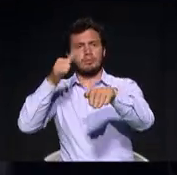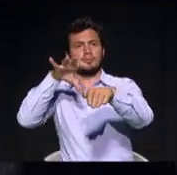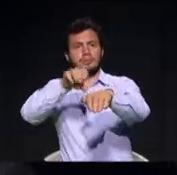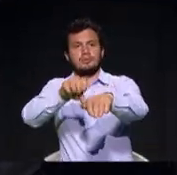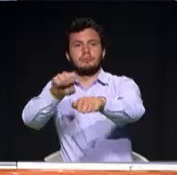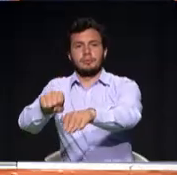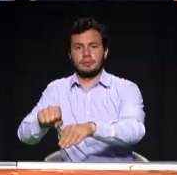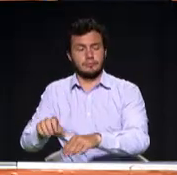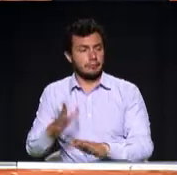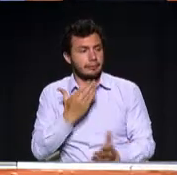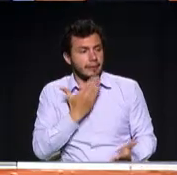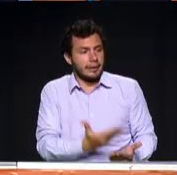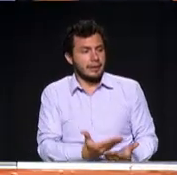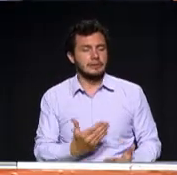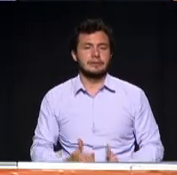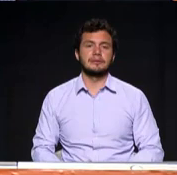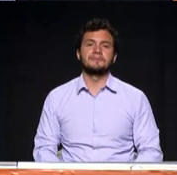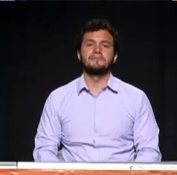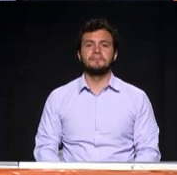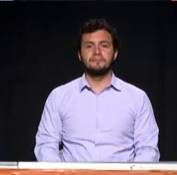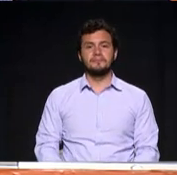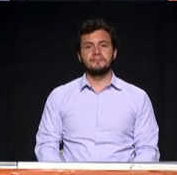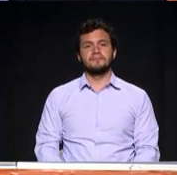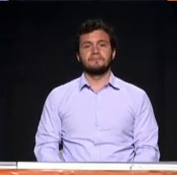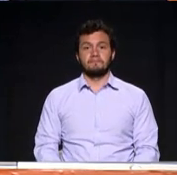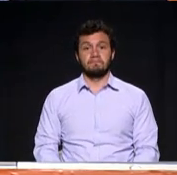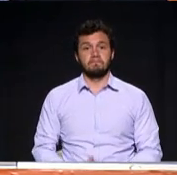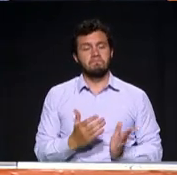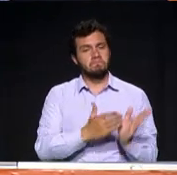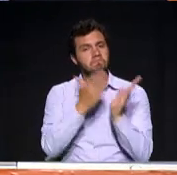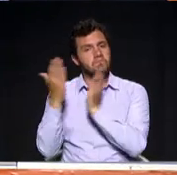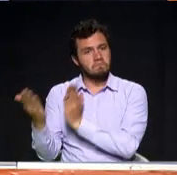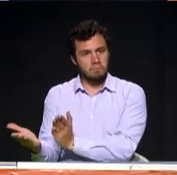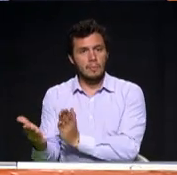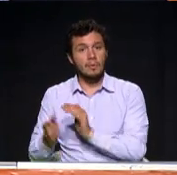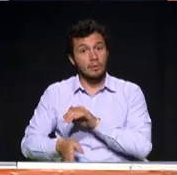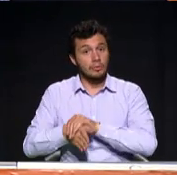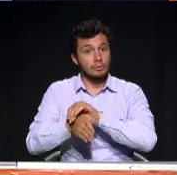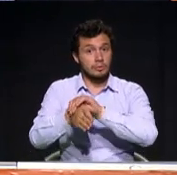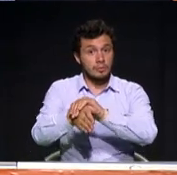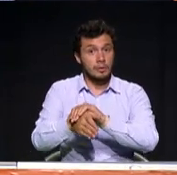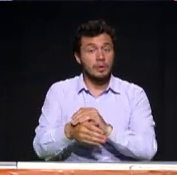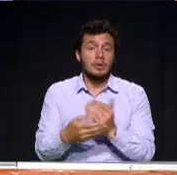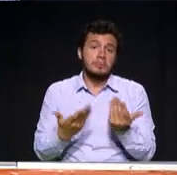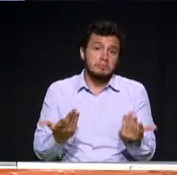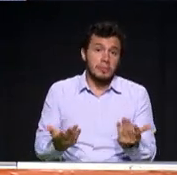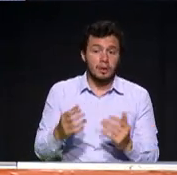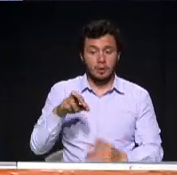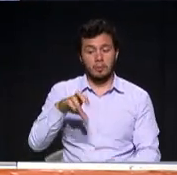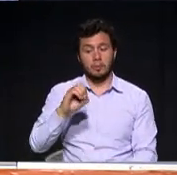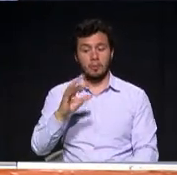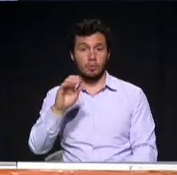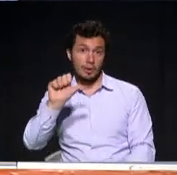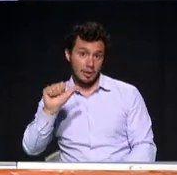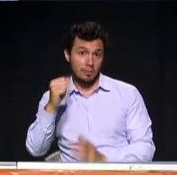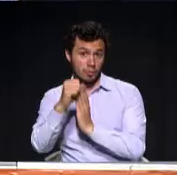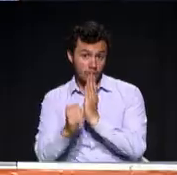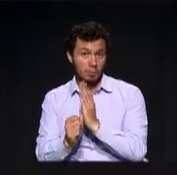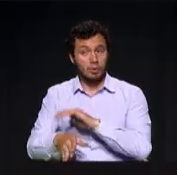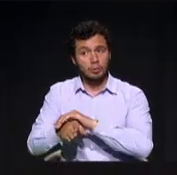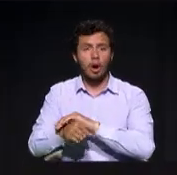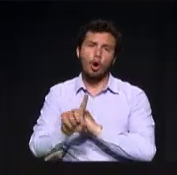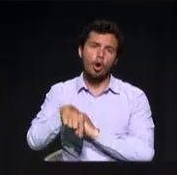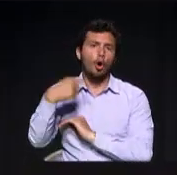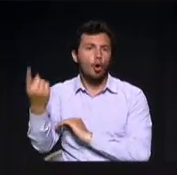gracias venga de atol luis guillermo hoyos sus propuestas y continuaría con él puede que no cree que se deben implementar otras medidas se